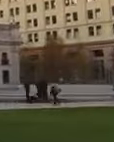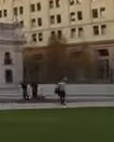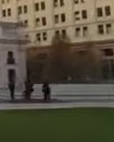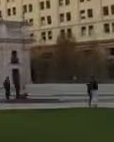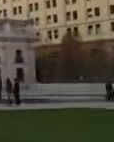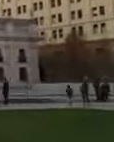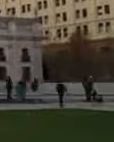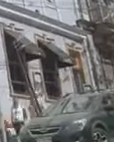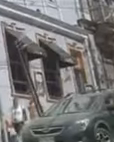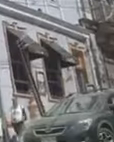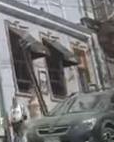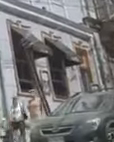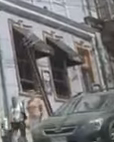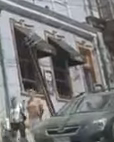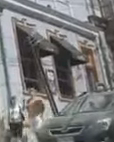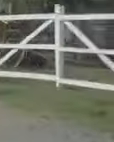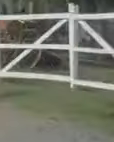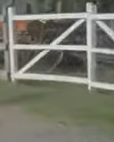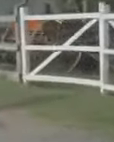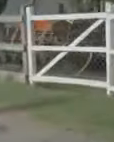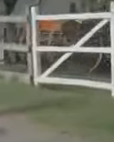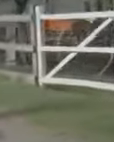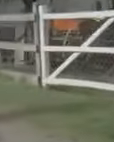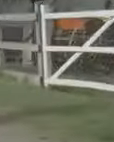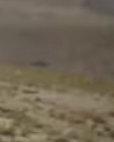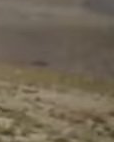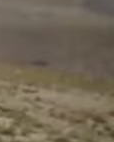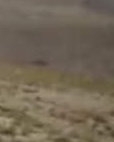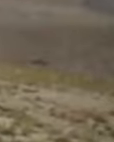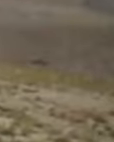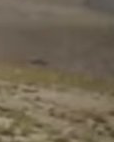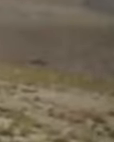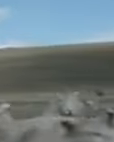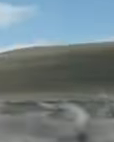transmitió el gobierno de chile agradecemos a los canales